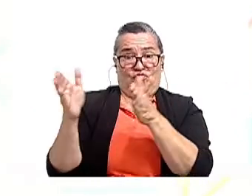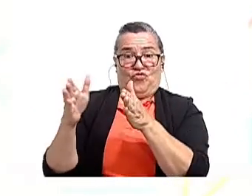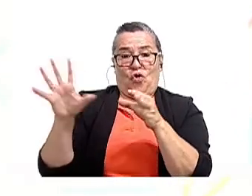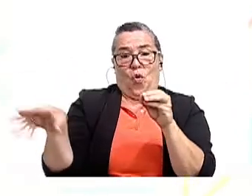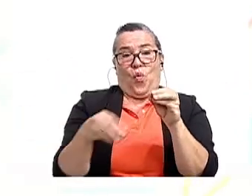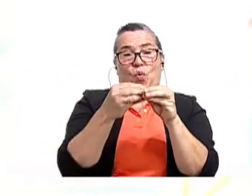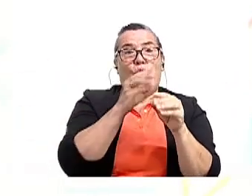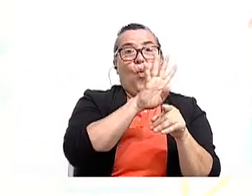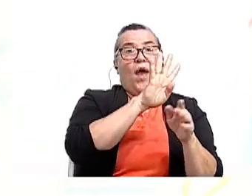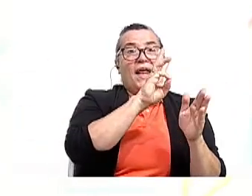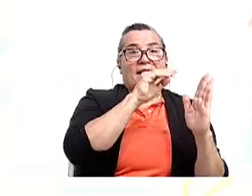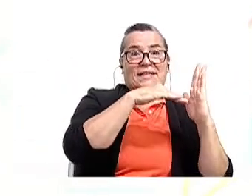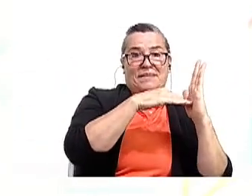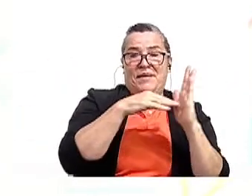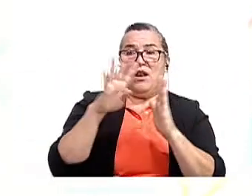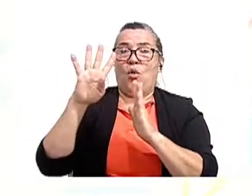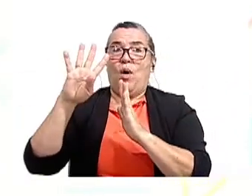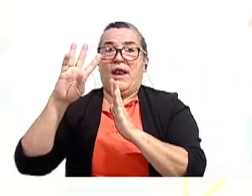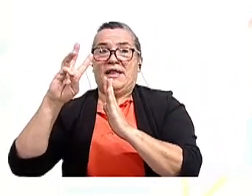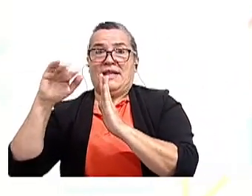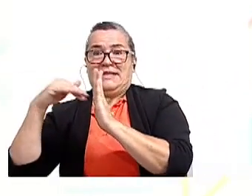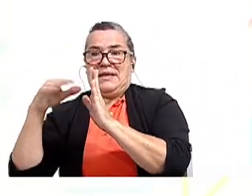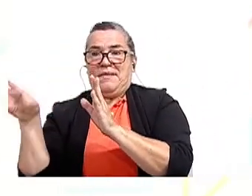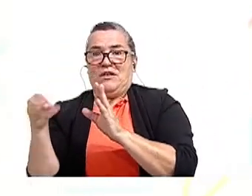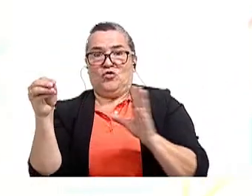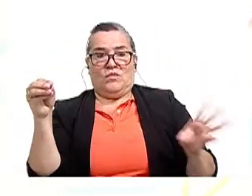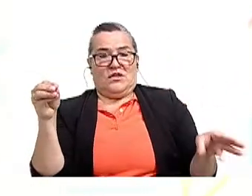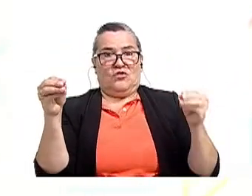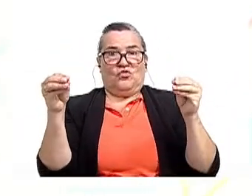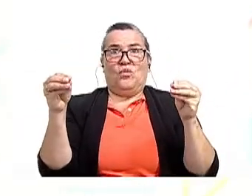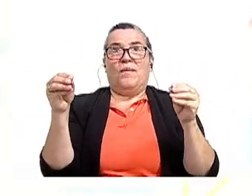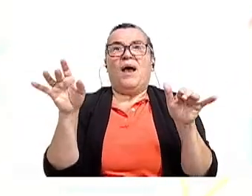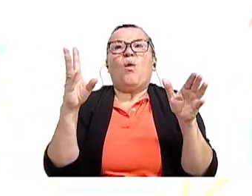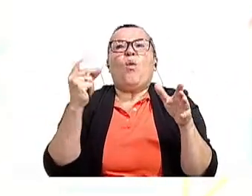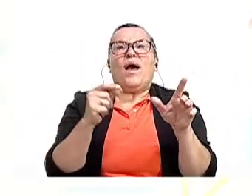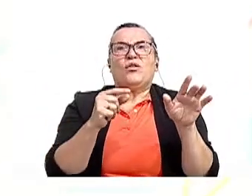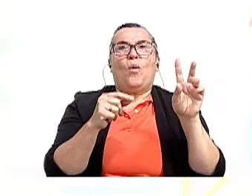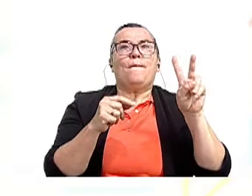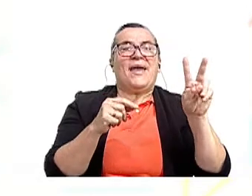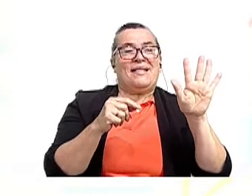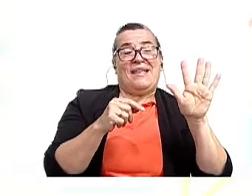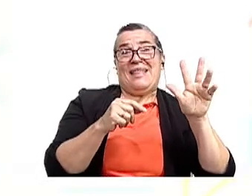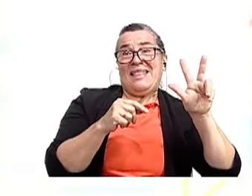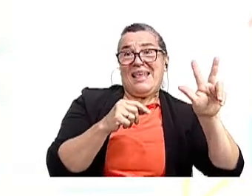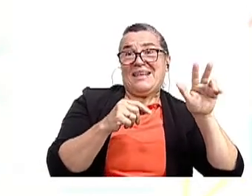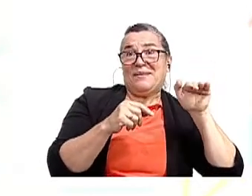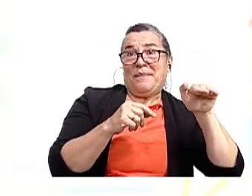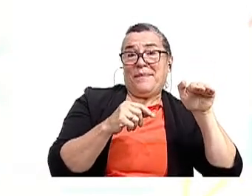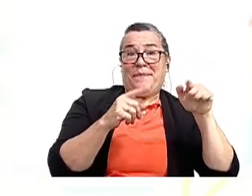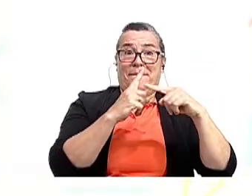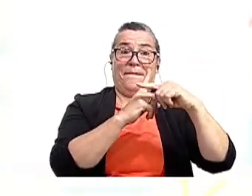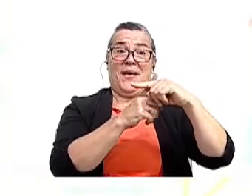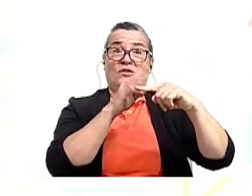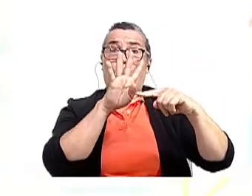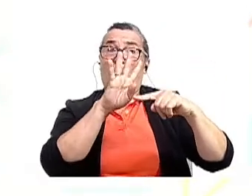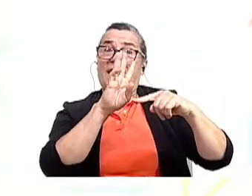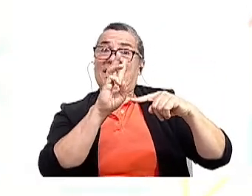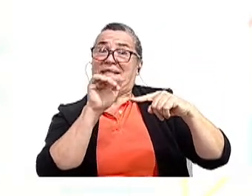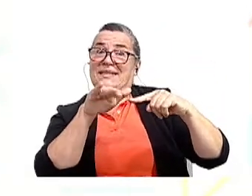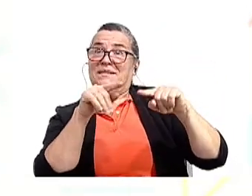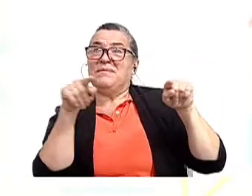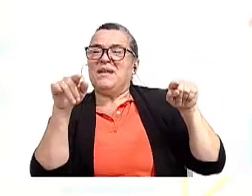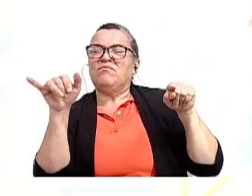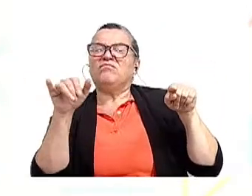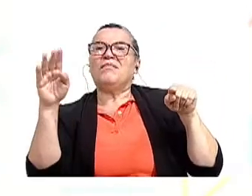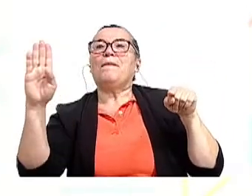Sumando en ambos lados obtenemos 23.000 más 46.000 es igual a b. Y por